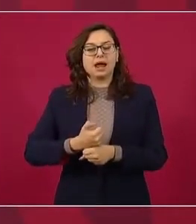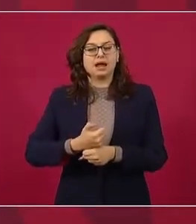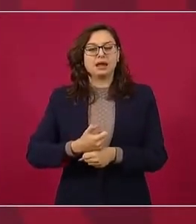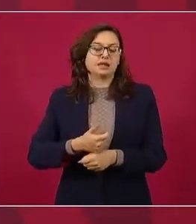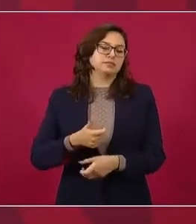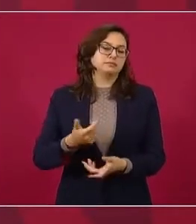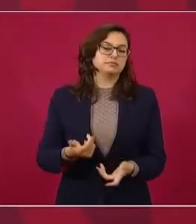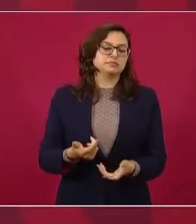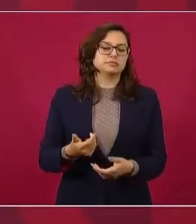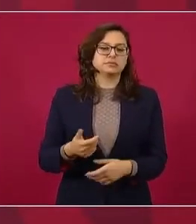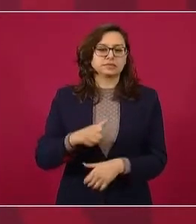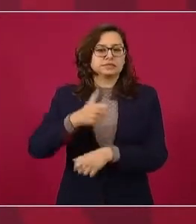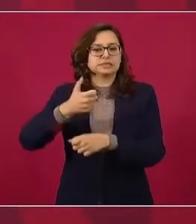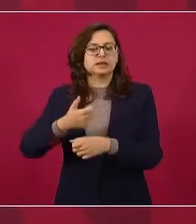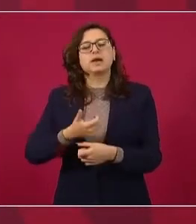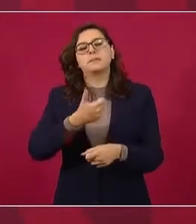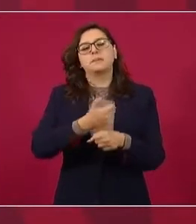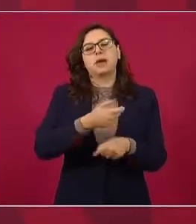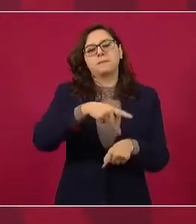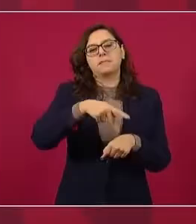maestra